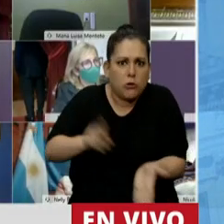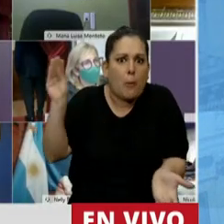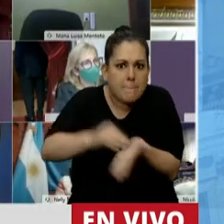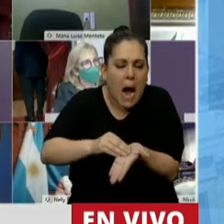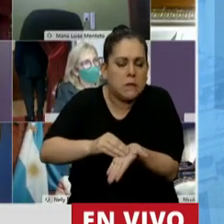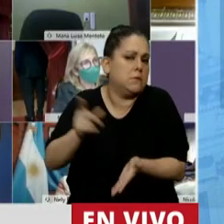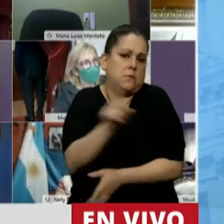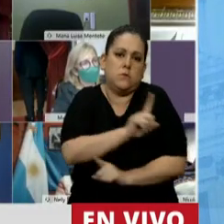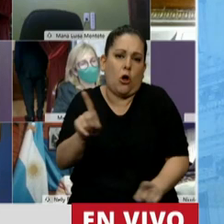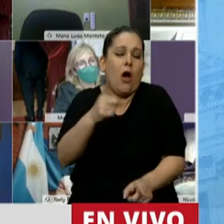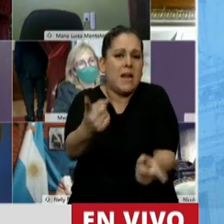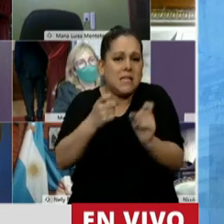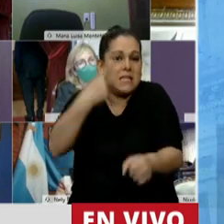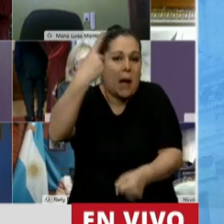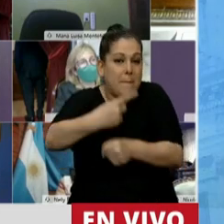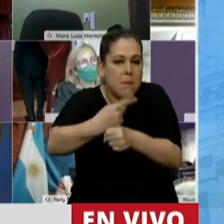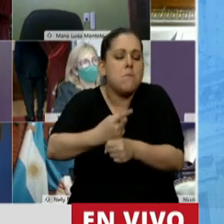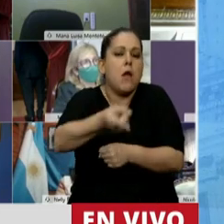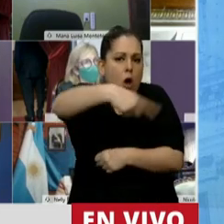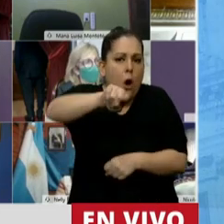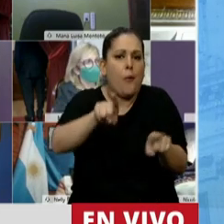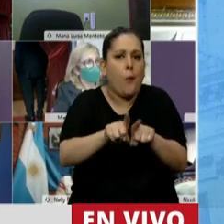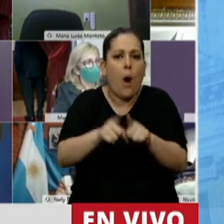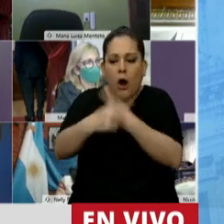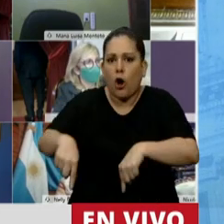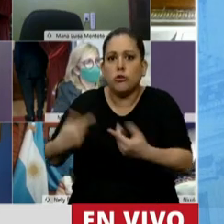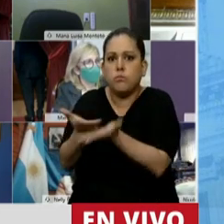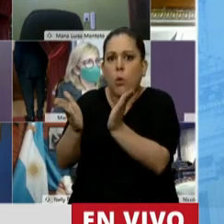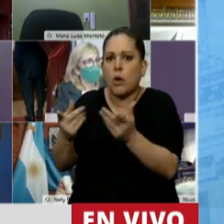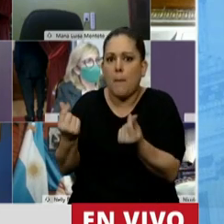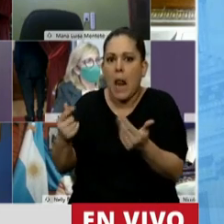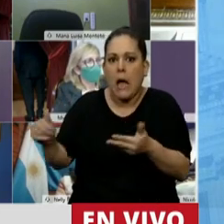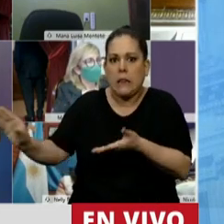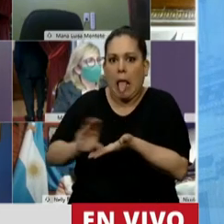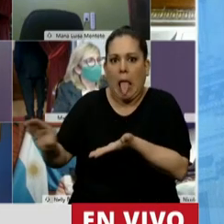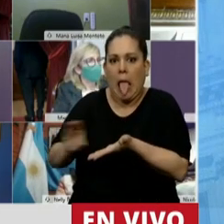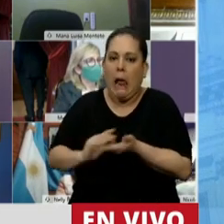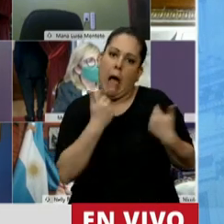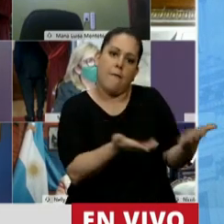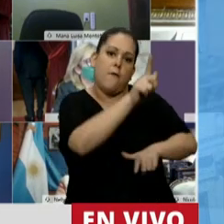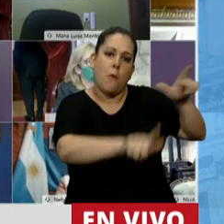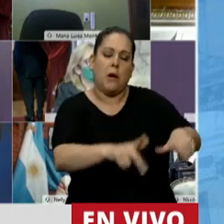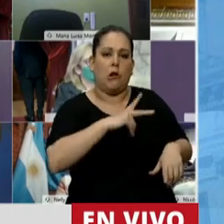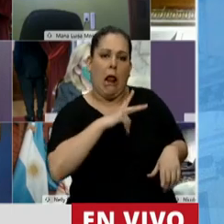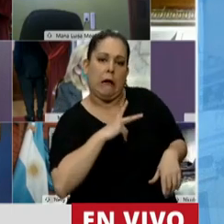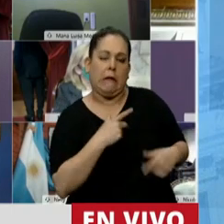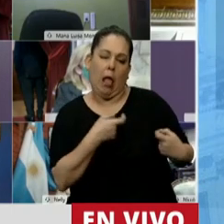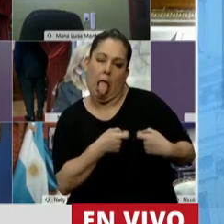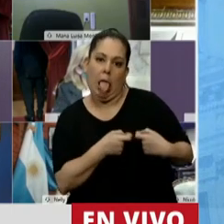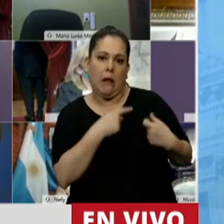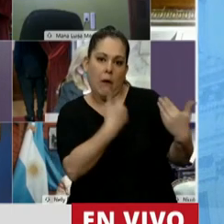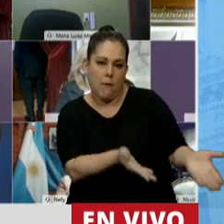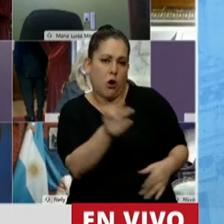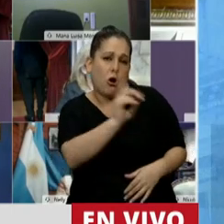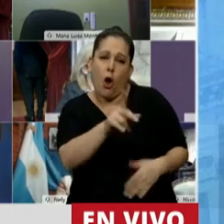Necesita, en primer lugar, que dejen de saquear los fondos públicos para los amigos del poder. Paremos esta tendencia de cobrar impuestos